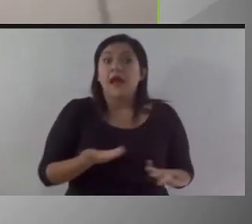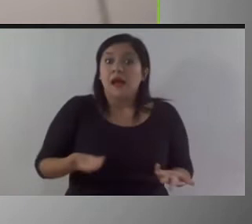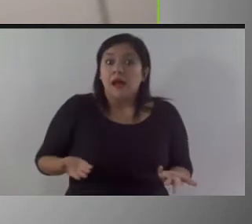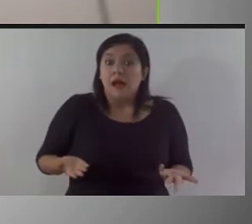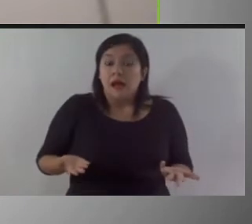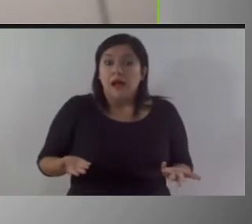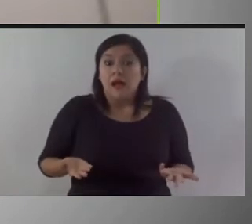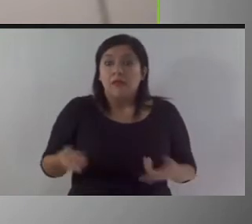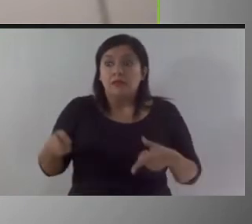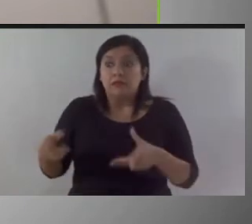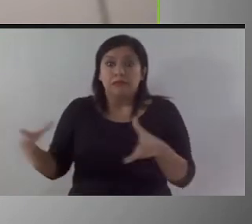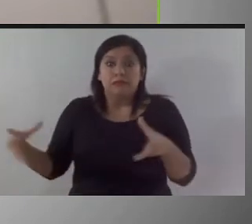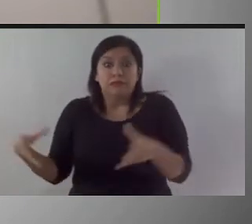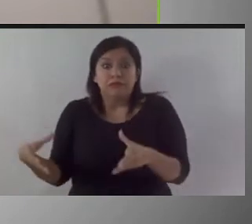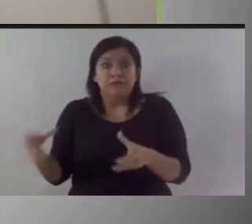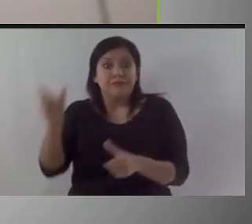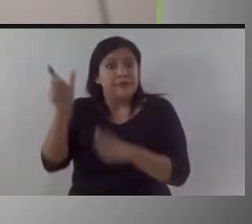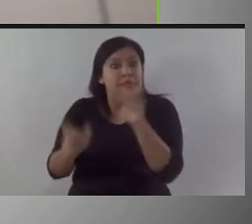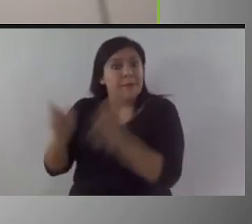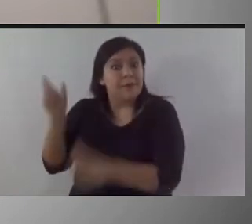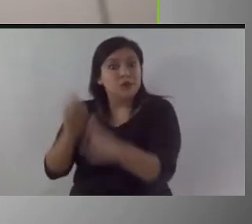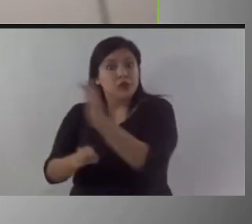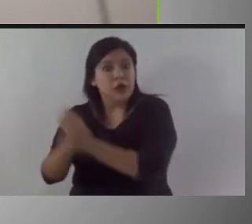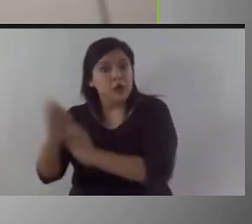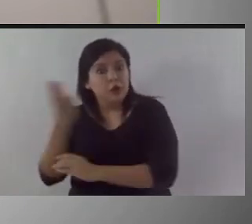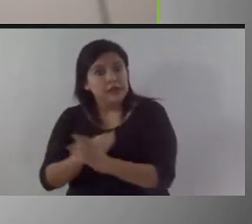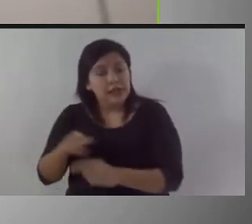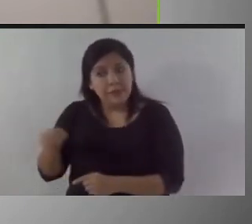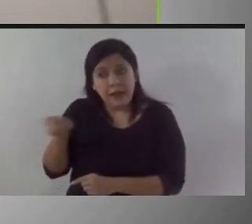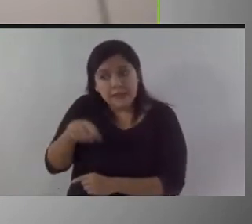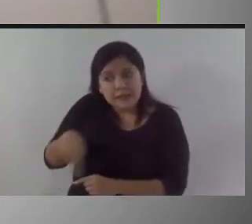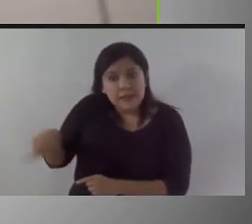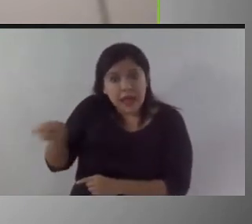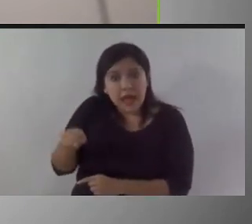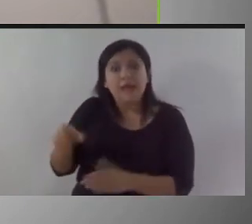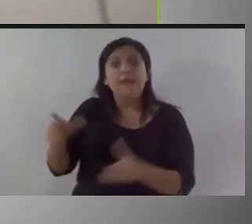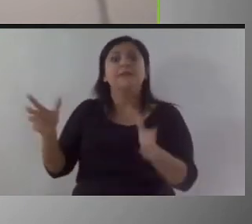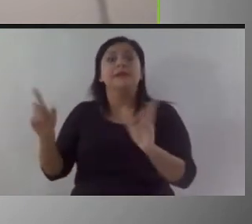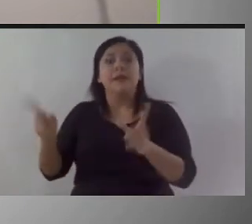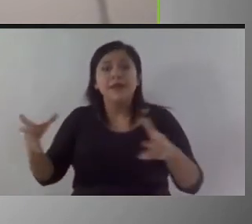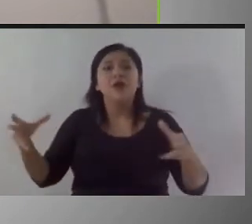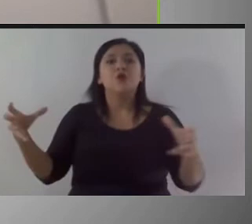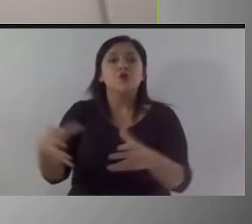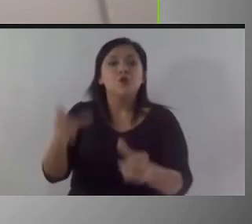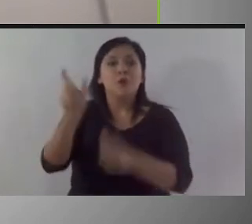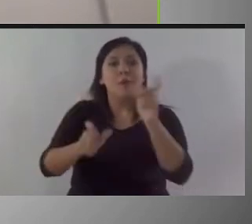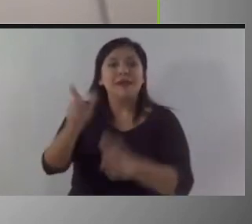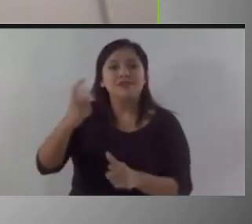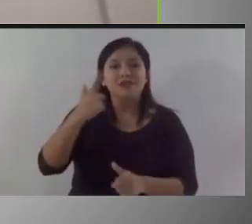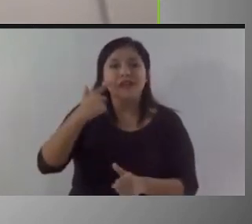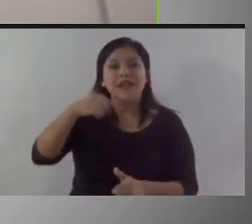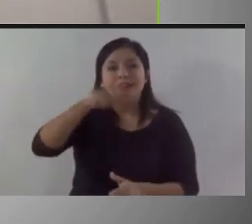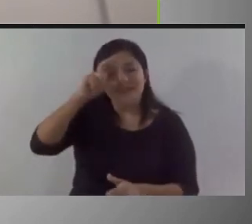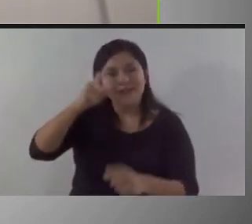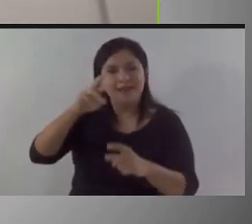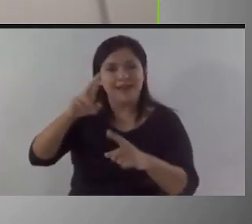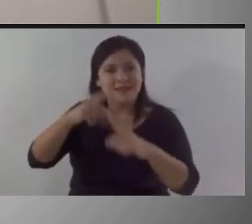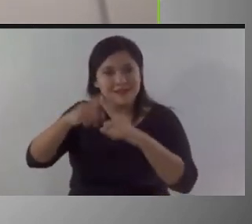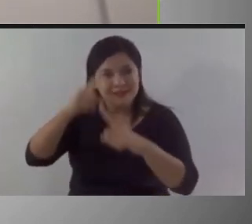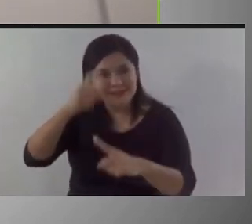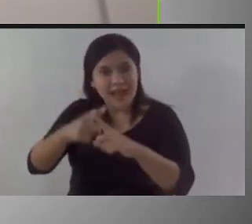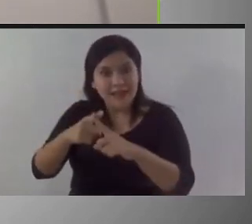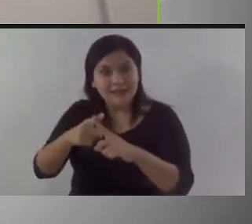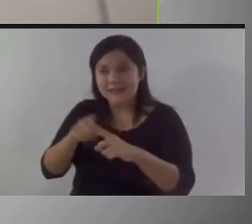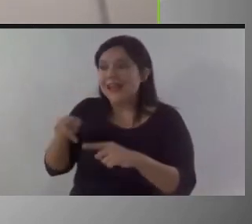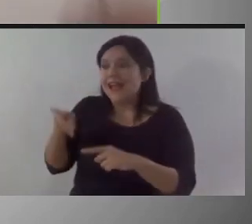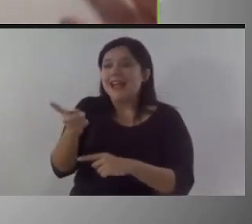movimientos de personas con discapacidad y el movimiento intersex coincidimos en el abordaje. Por